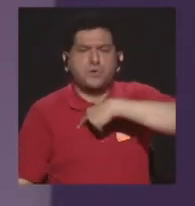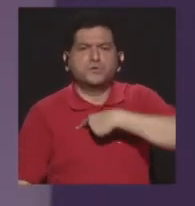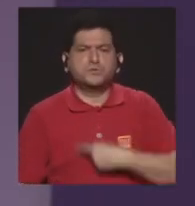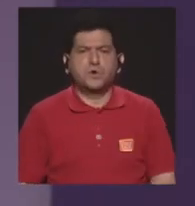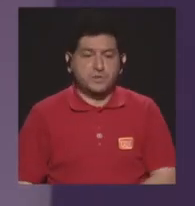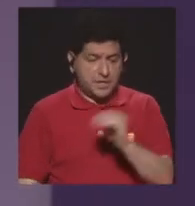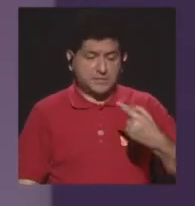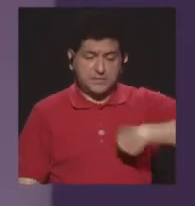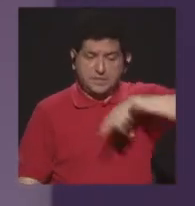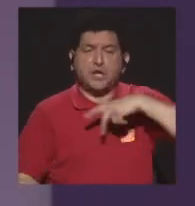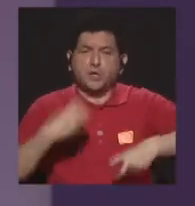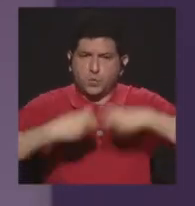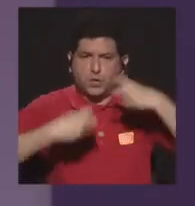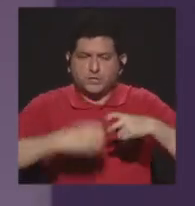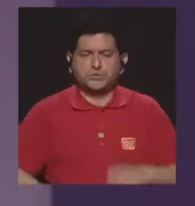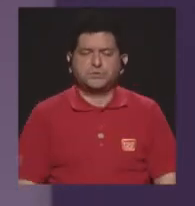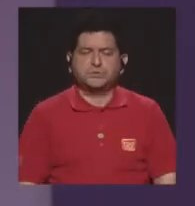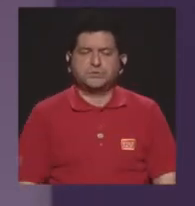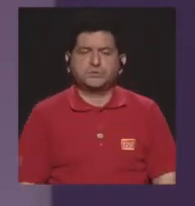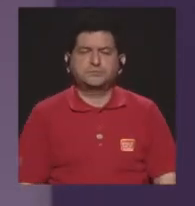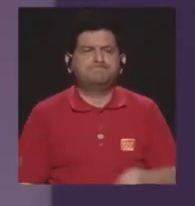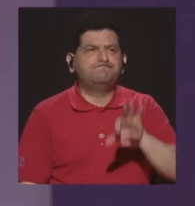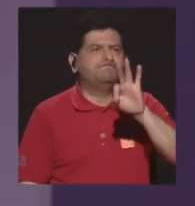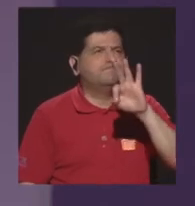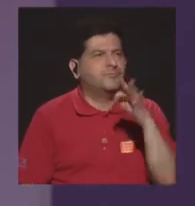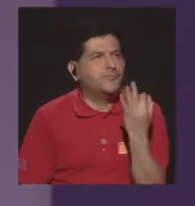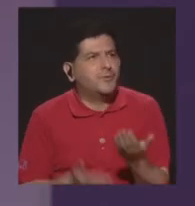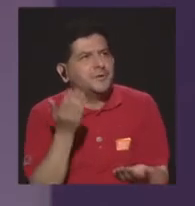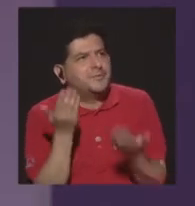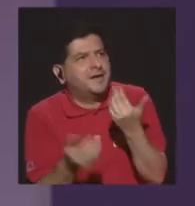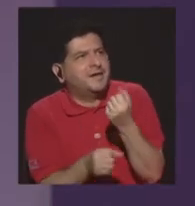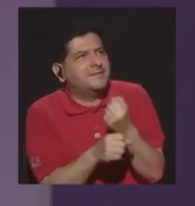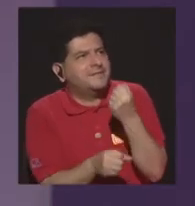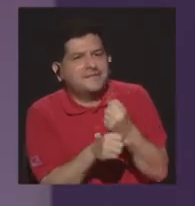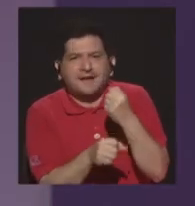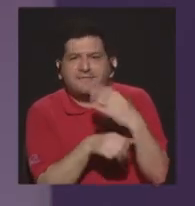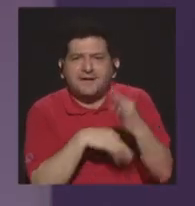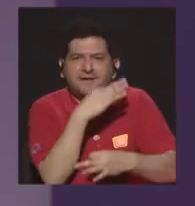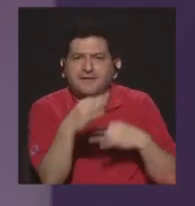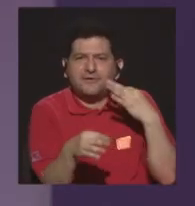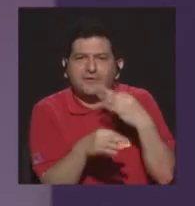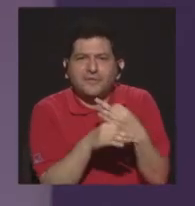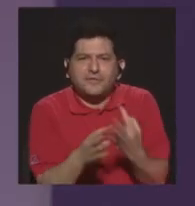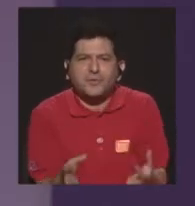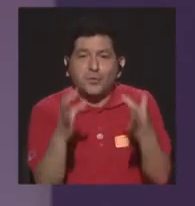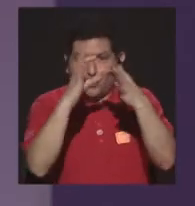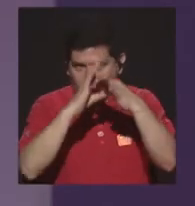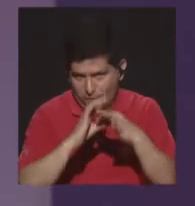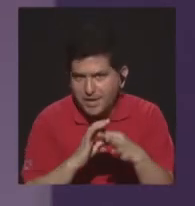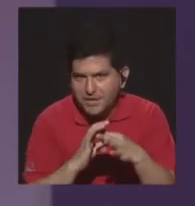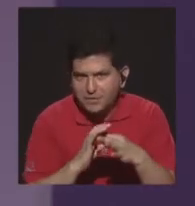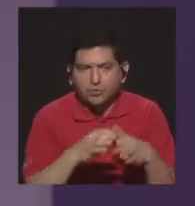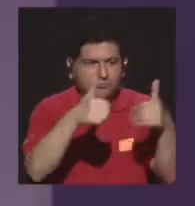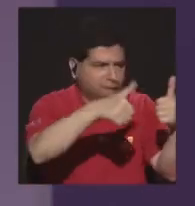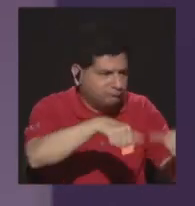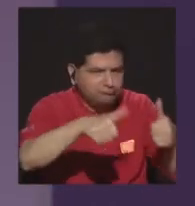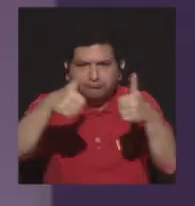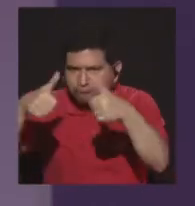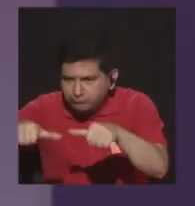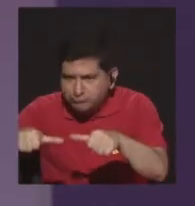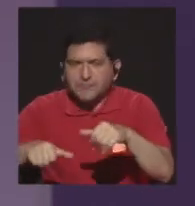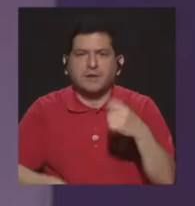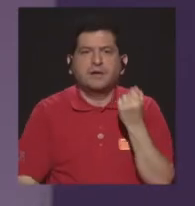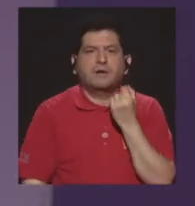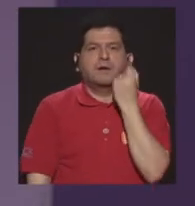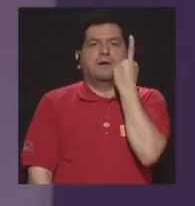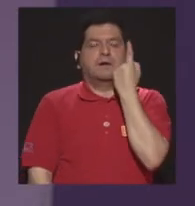de nuestras problemáticas. Exactamente. Entonces, de alguna manera, el trabajo tiene que ser un trabajo muy conjunto, muy consensuado, y